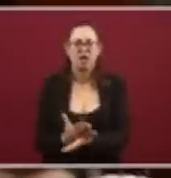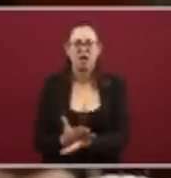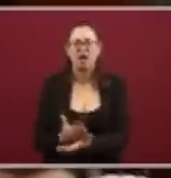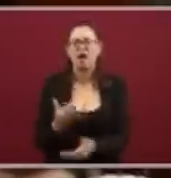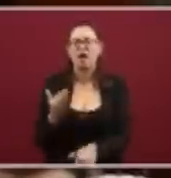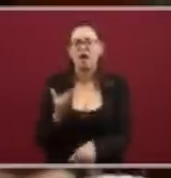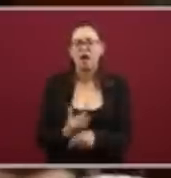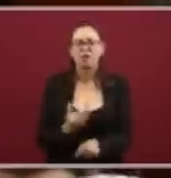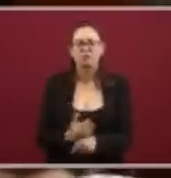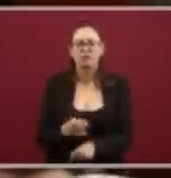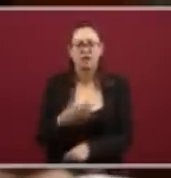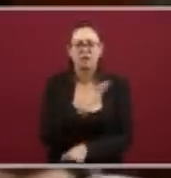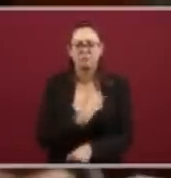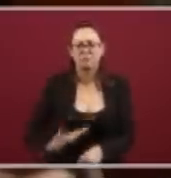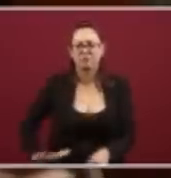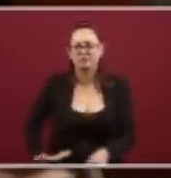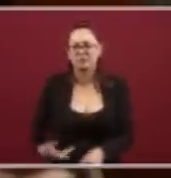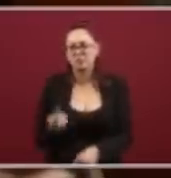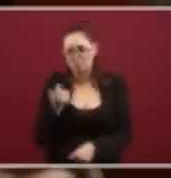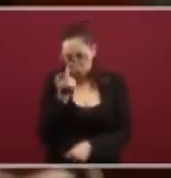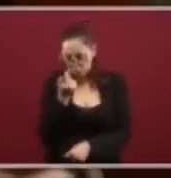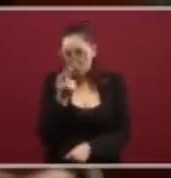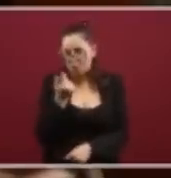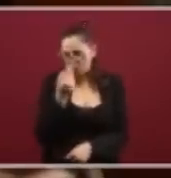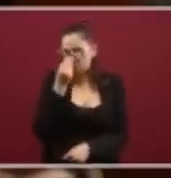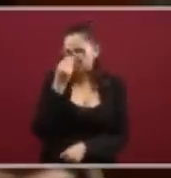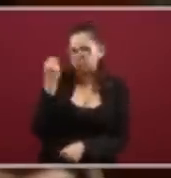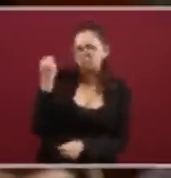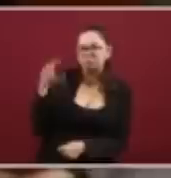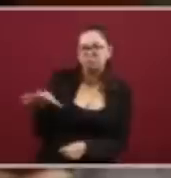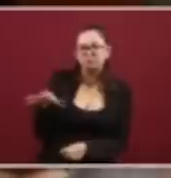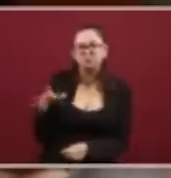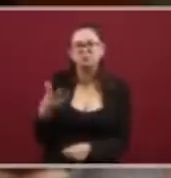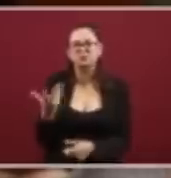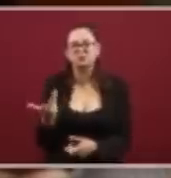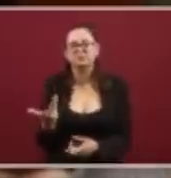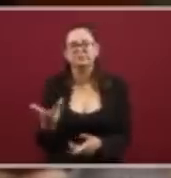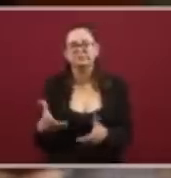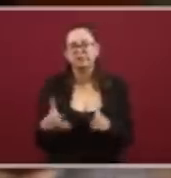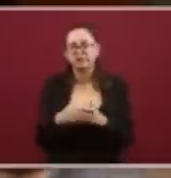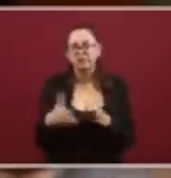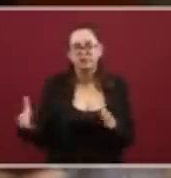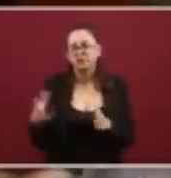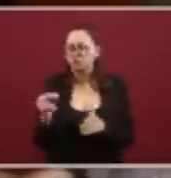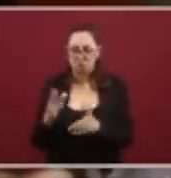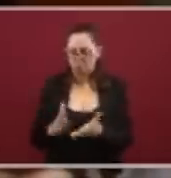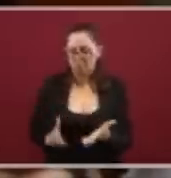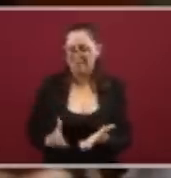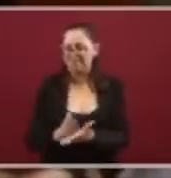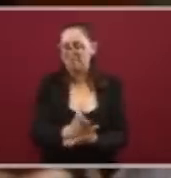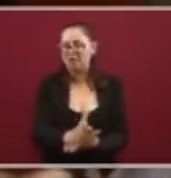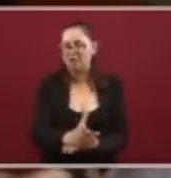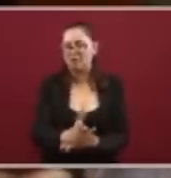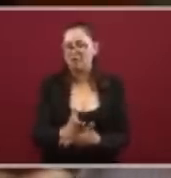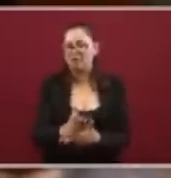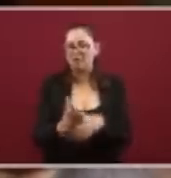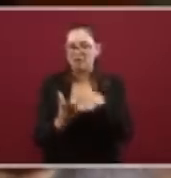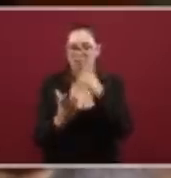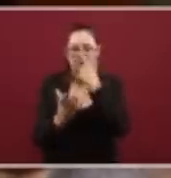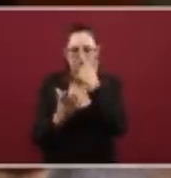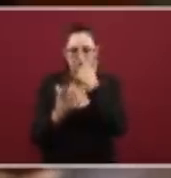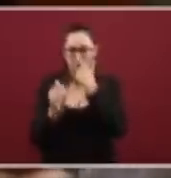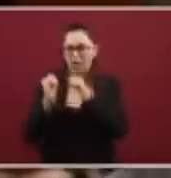señor presidente acaba de un poco aludir al momento en que él señala el que no va a meter la mano en otros